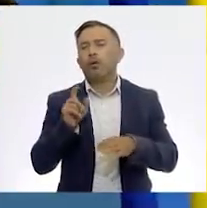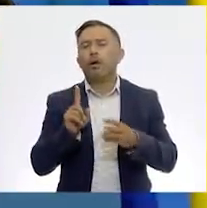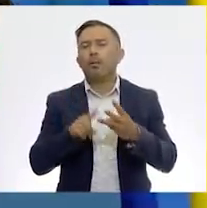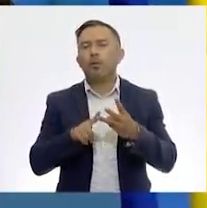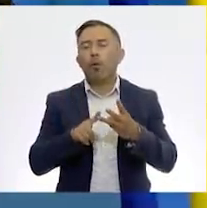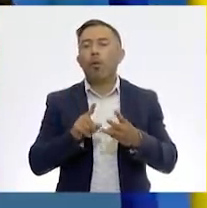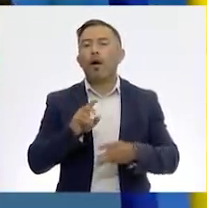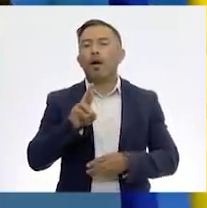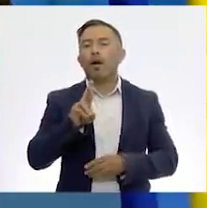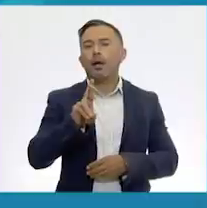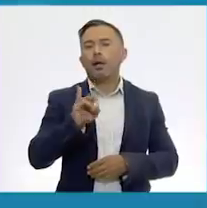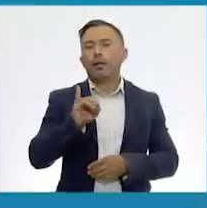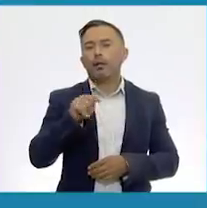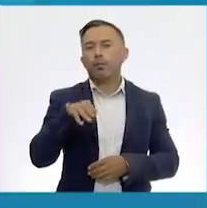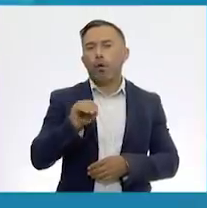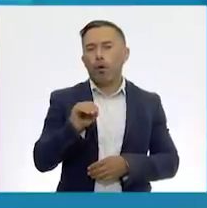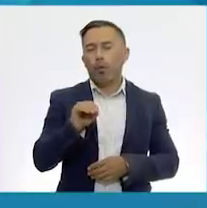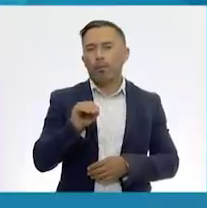el ritmo.